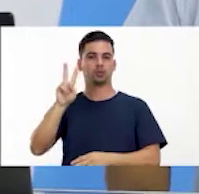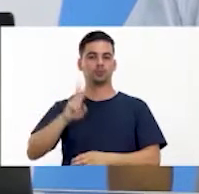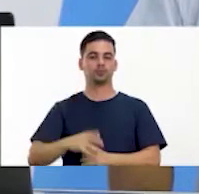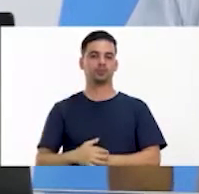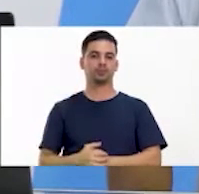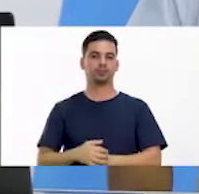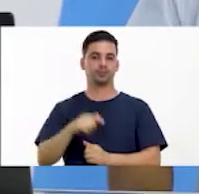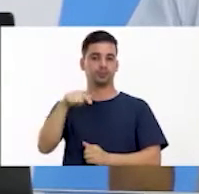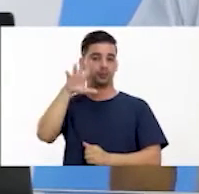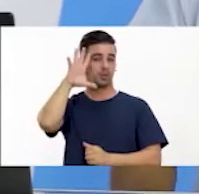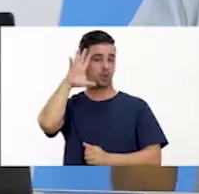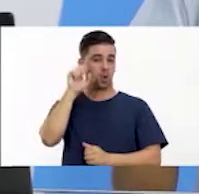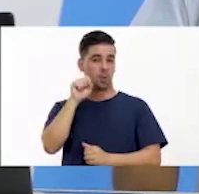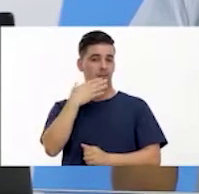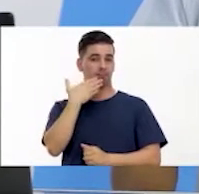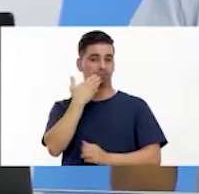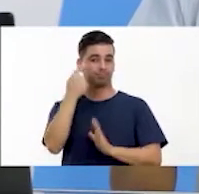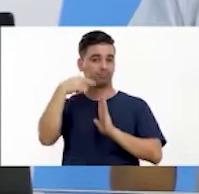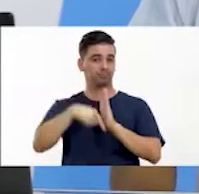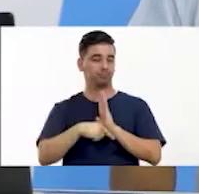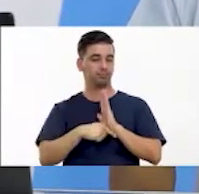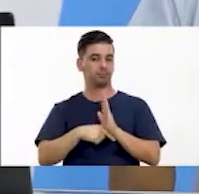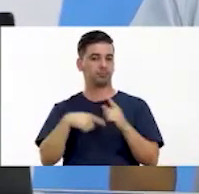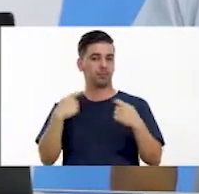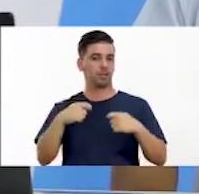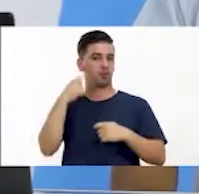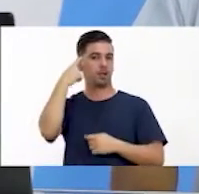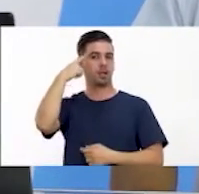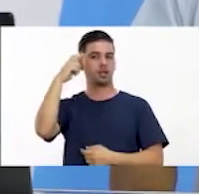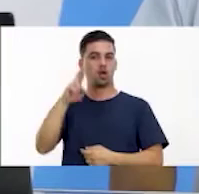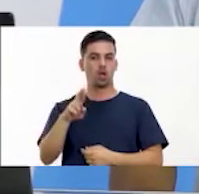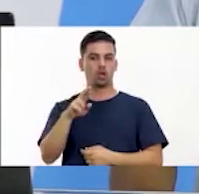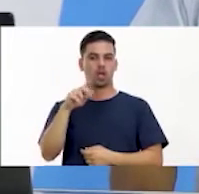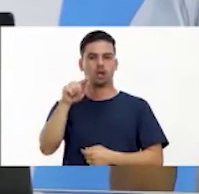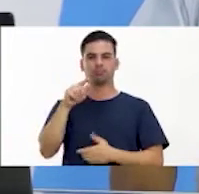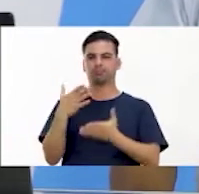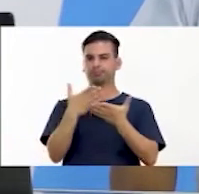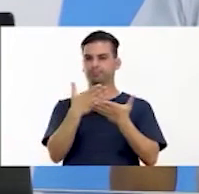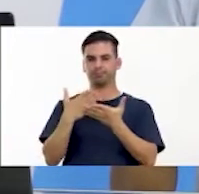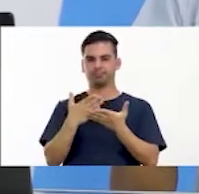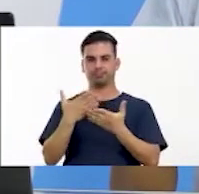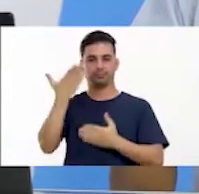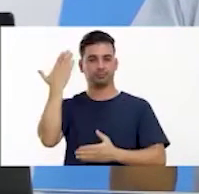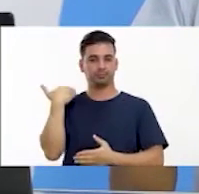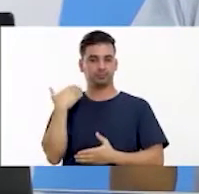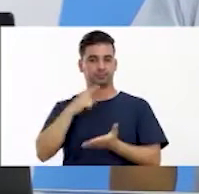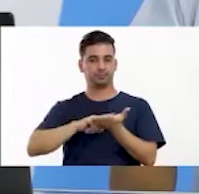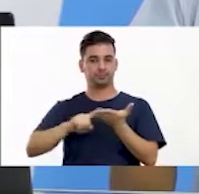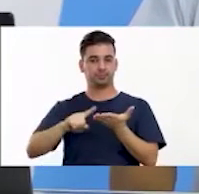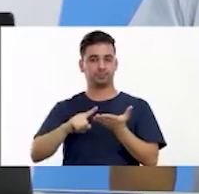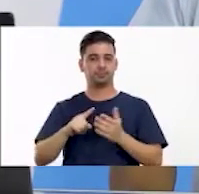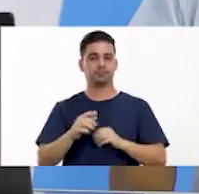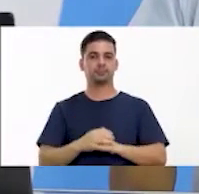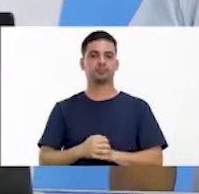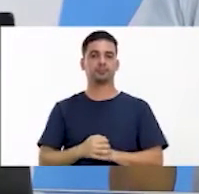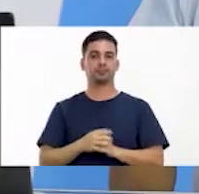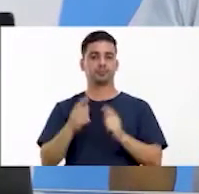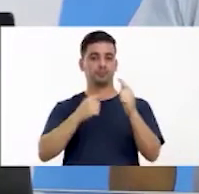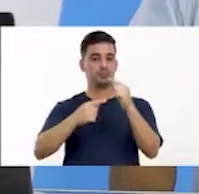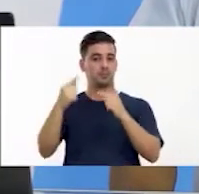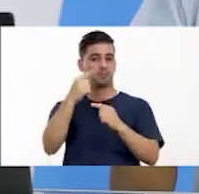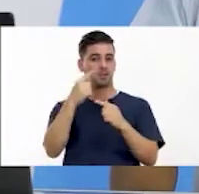Para comprender mejor este contenido, deben ustedes recordar lo que se trabajó en el encuentro anterior, sobre todo